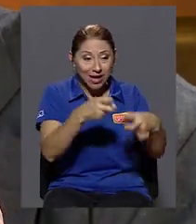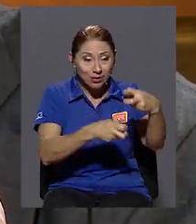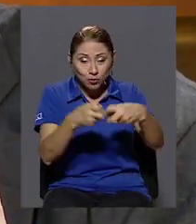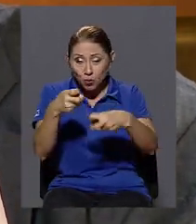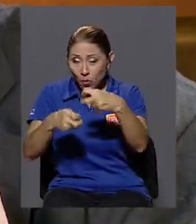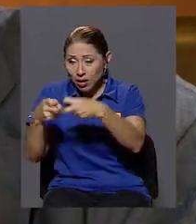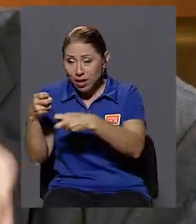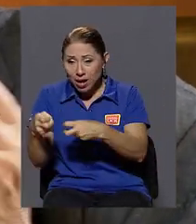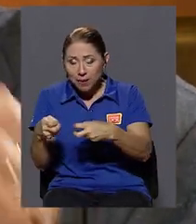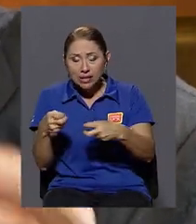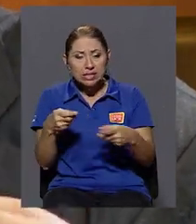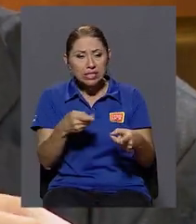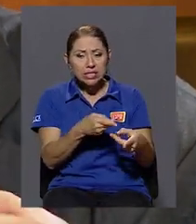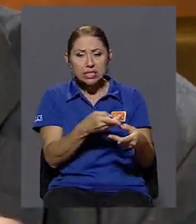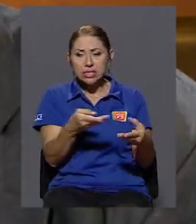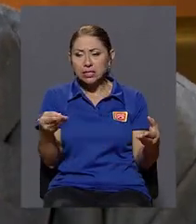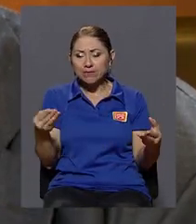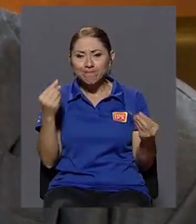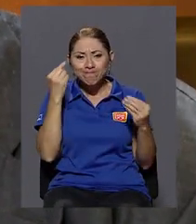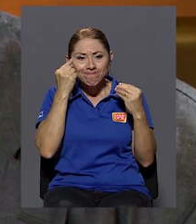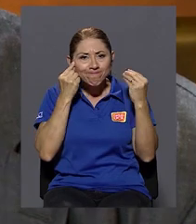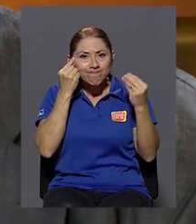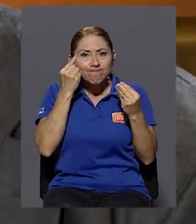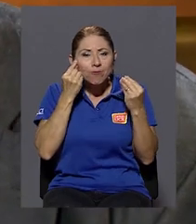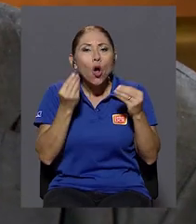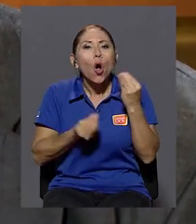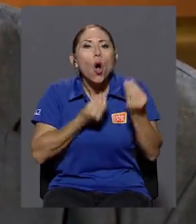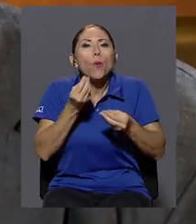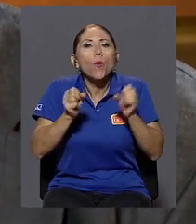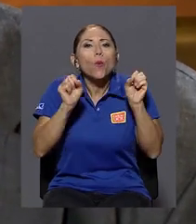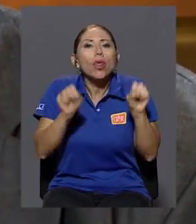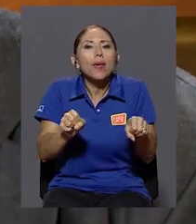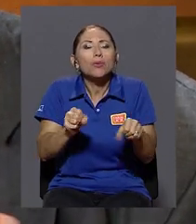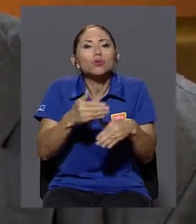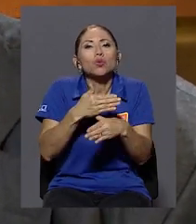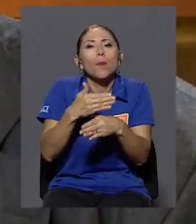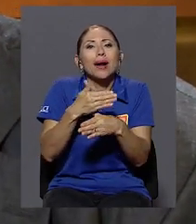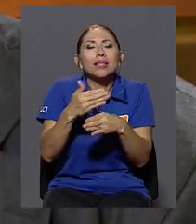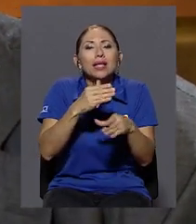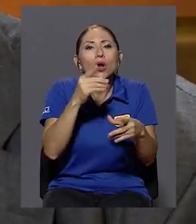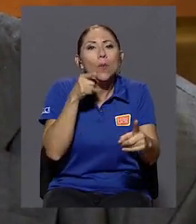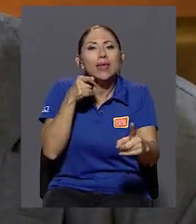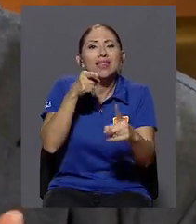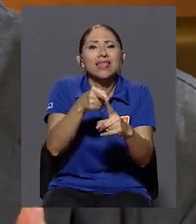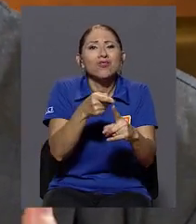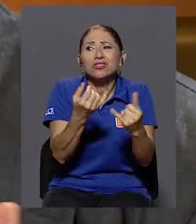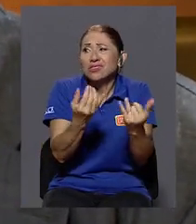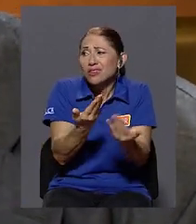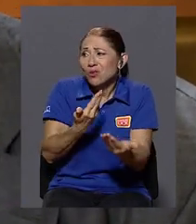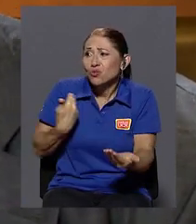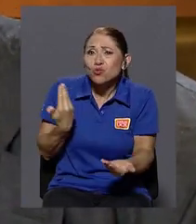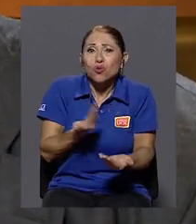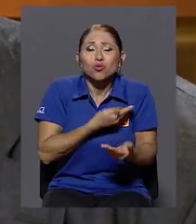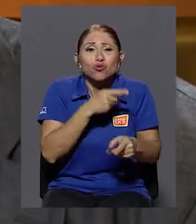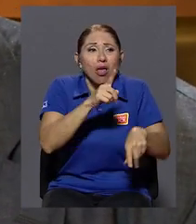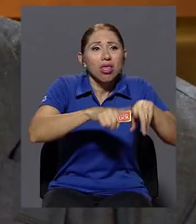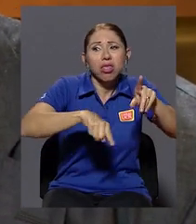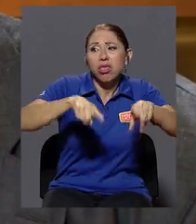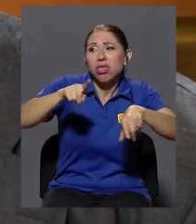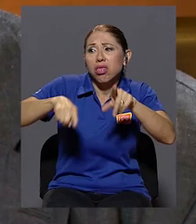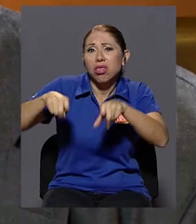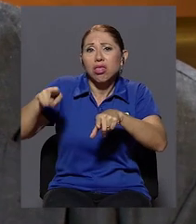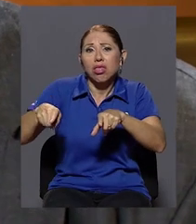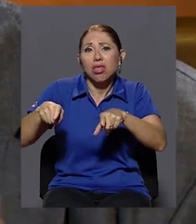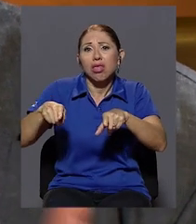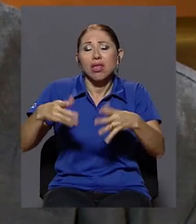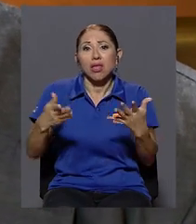problemas nos hicieran reflexionar cómo podemos compartir objetivos en este mar de diversidad que somos. Mi universidad, con la Universidad